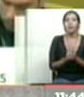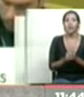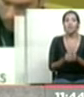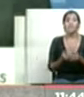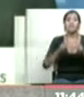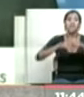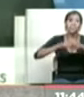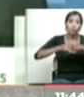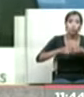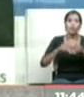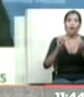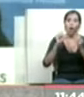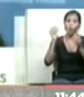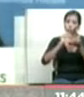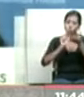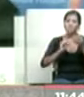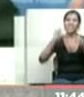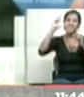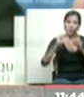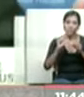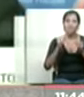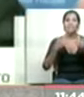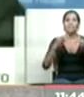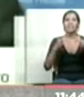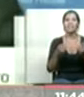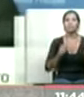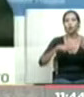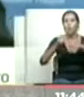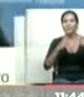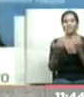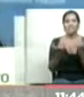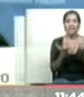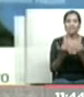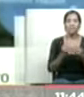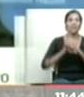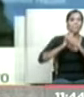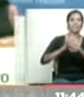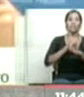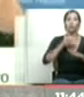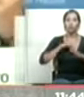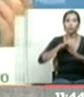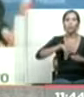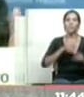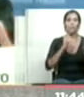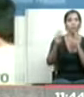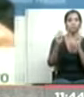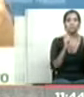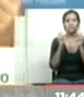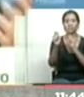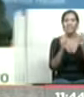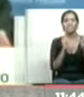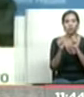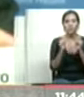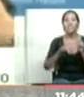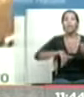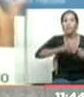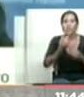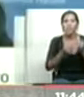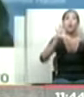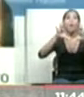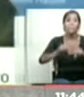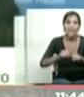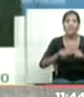notas de descuento y papeles comerciales. Para impedir que podamos transar, que podamos hacer transacciones, que podamos comprar, que